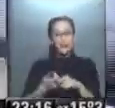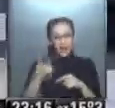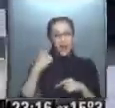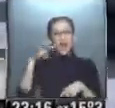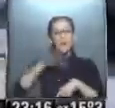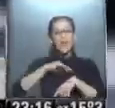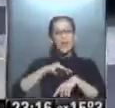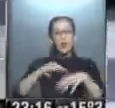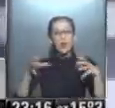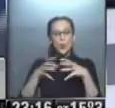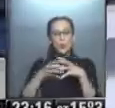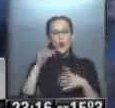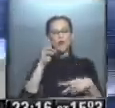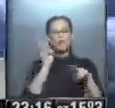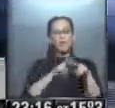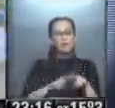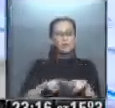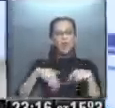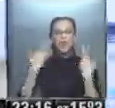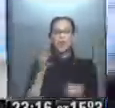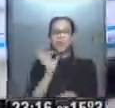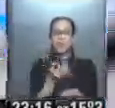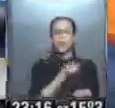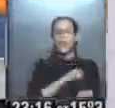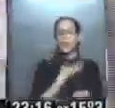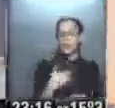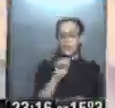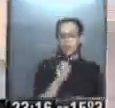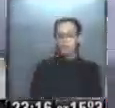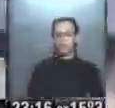médico forense para decidir luego dónde será alojado.